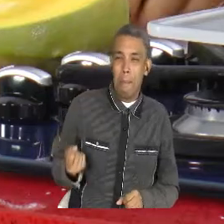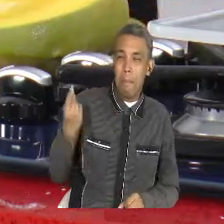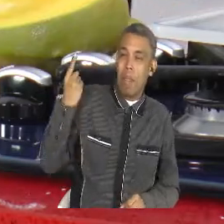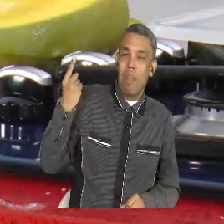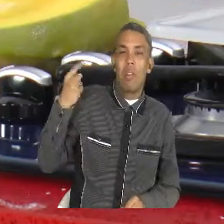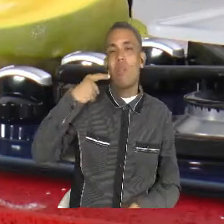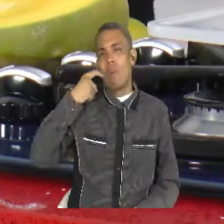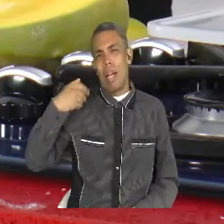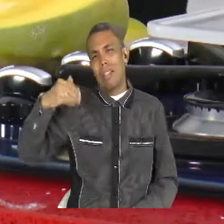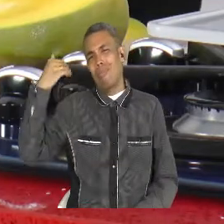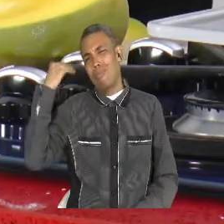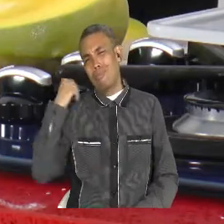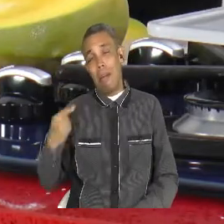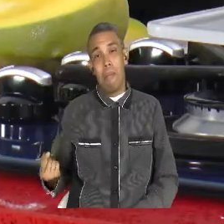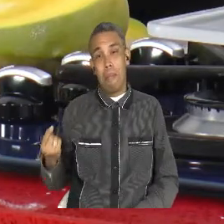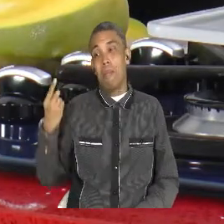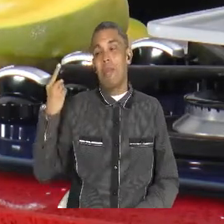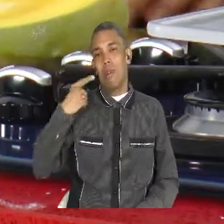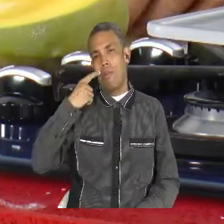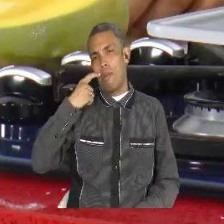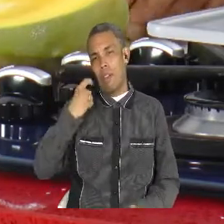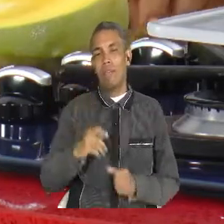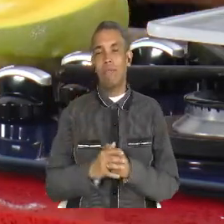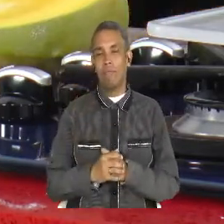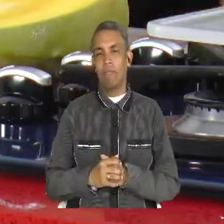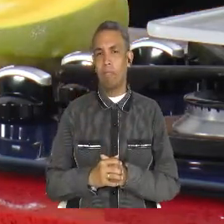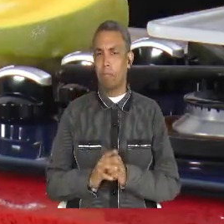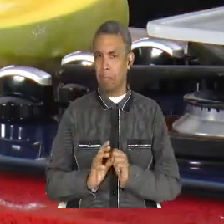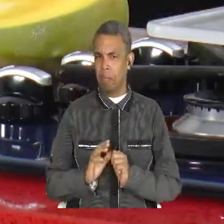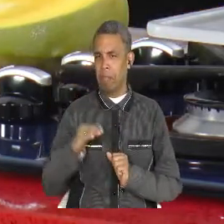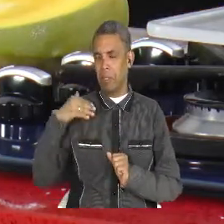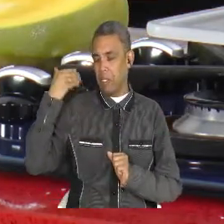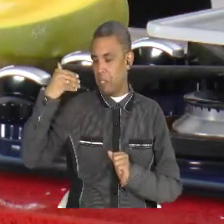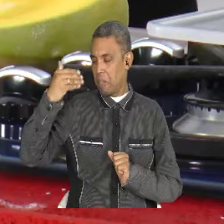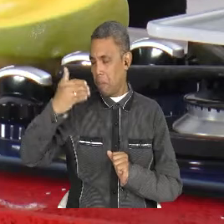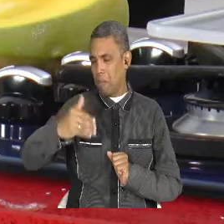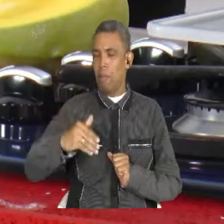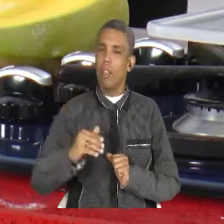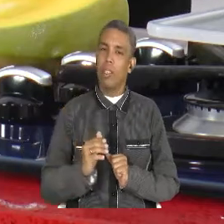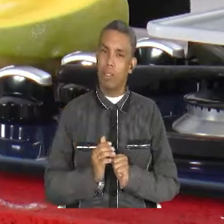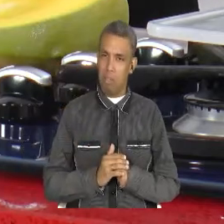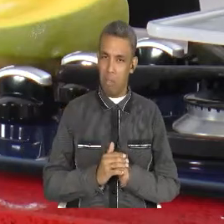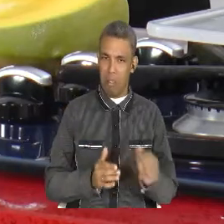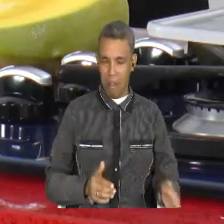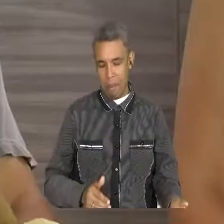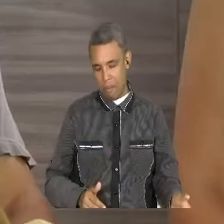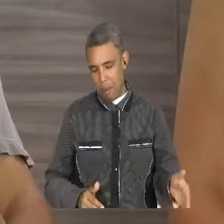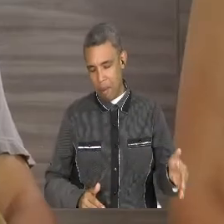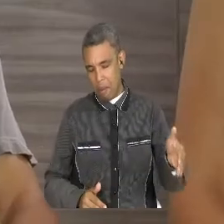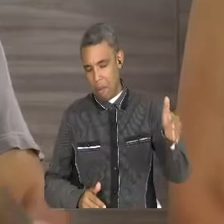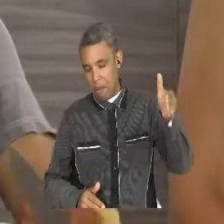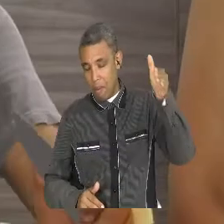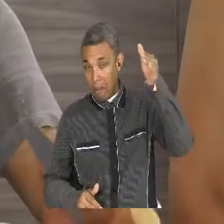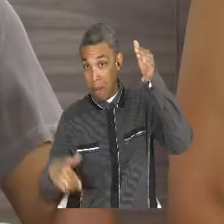Mercado Torcoroma. Ok. Y yo pues seguí con esa labor, ¿no? En mi familia, el que